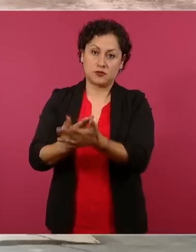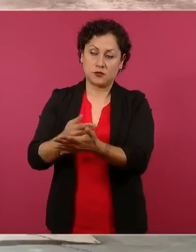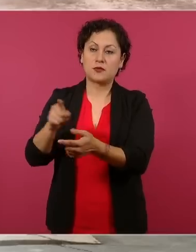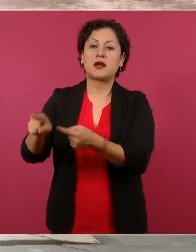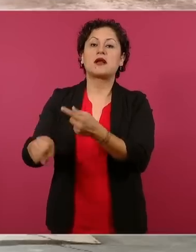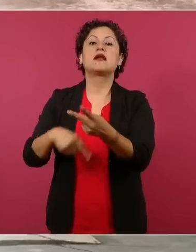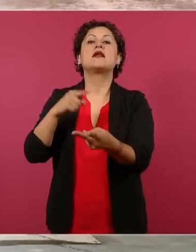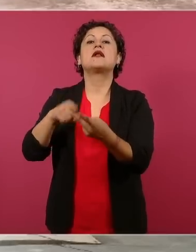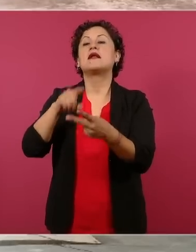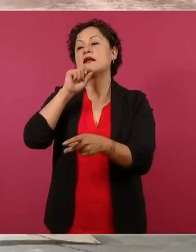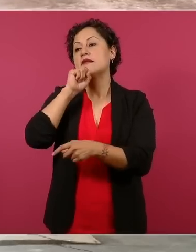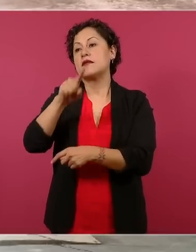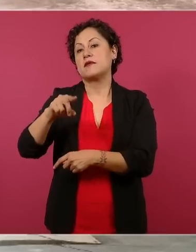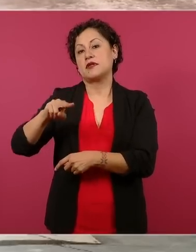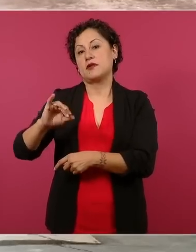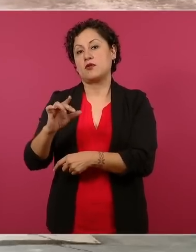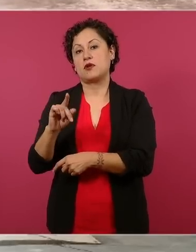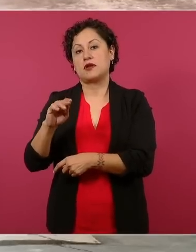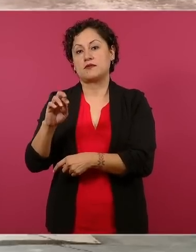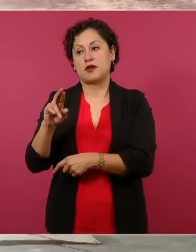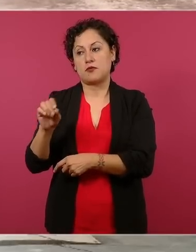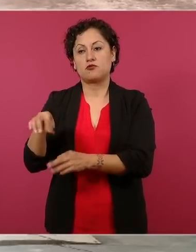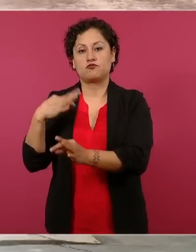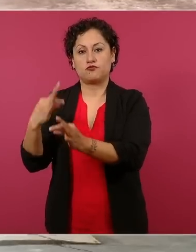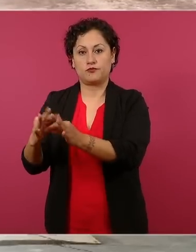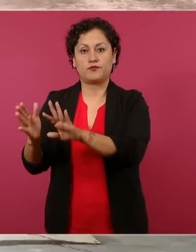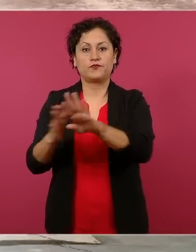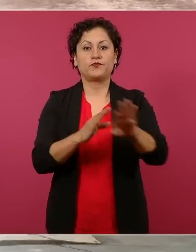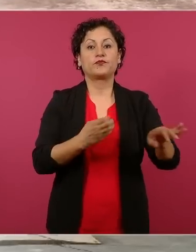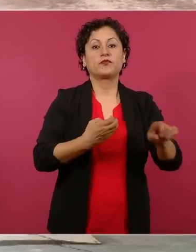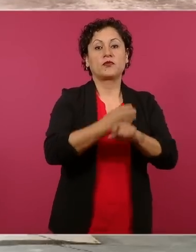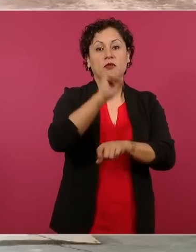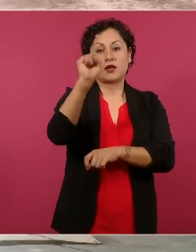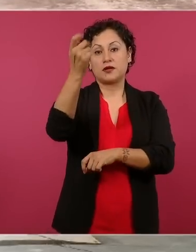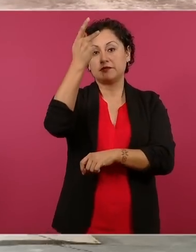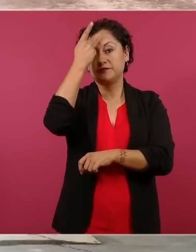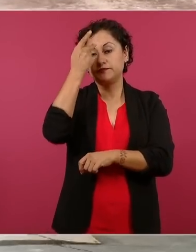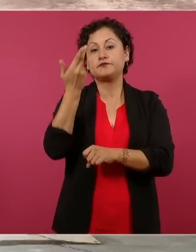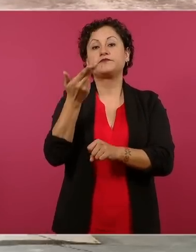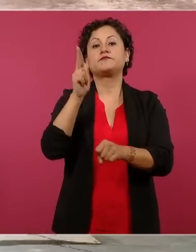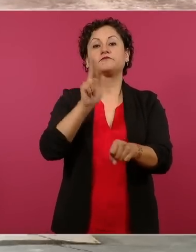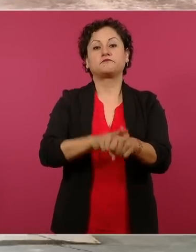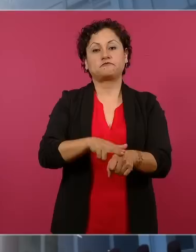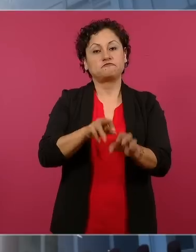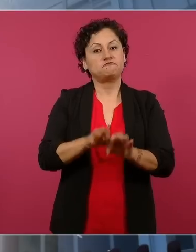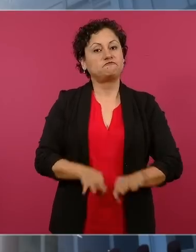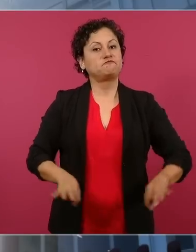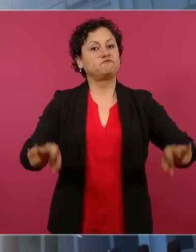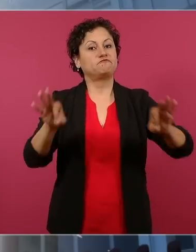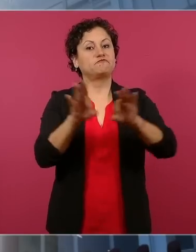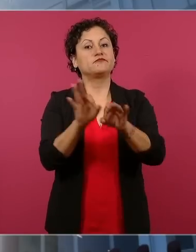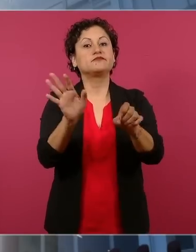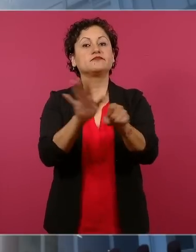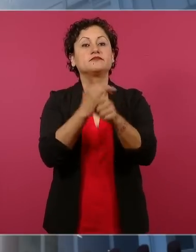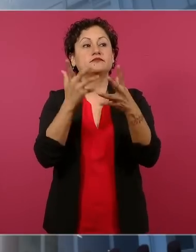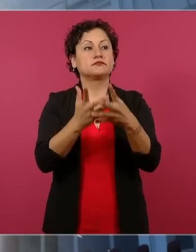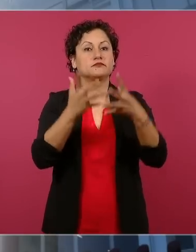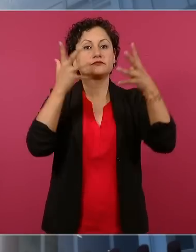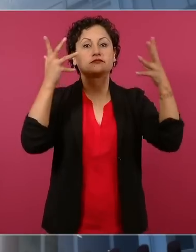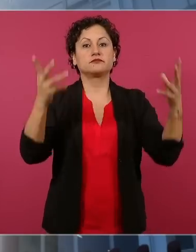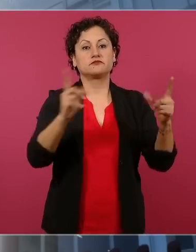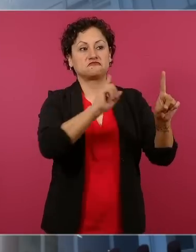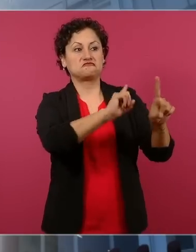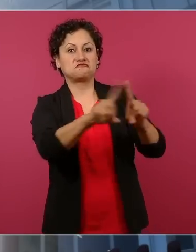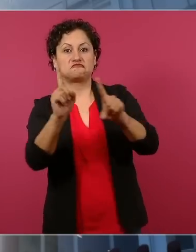que también ya entró en operaciones. En San Luis Potosí hay un hospital emblemático también por la cantidad de especialistas y por la gran